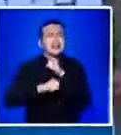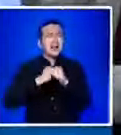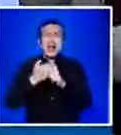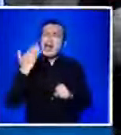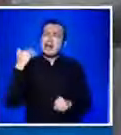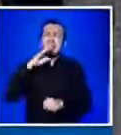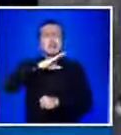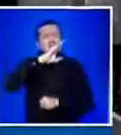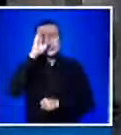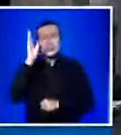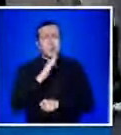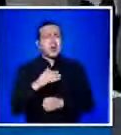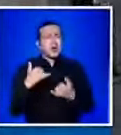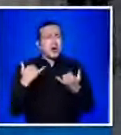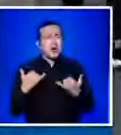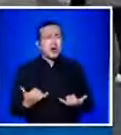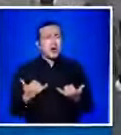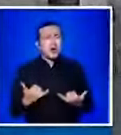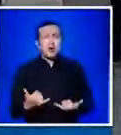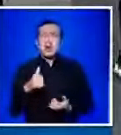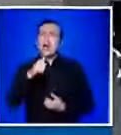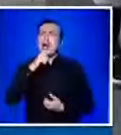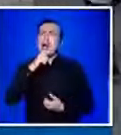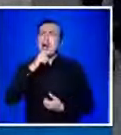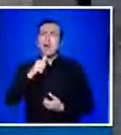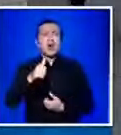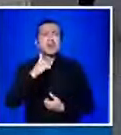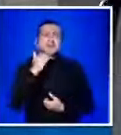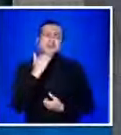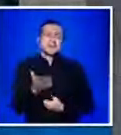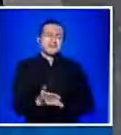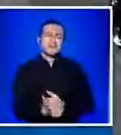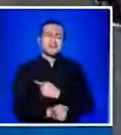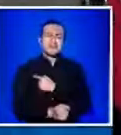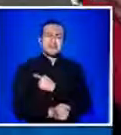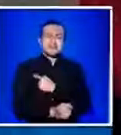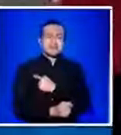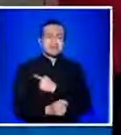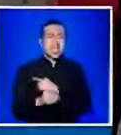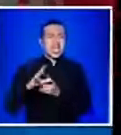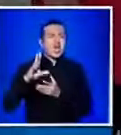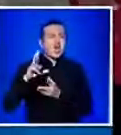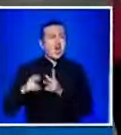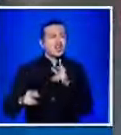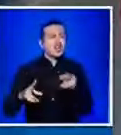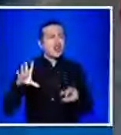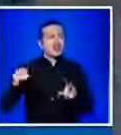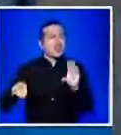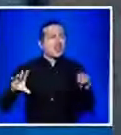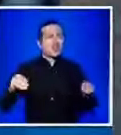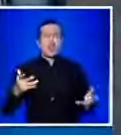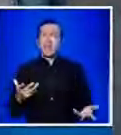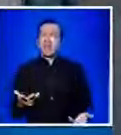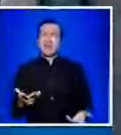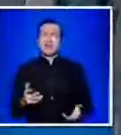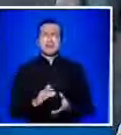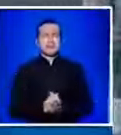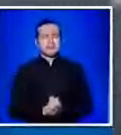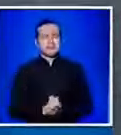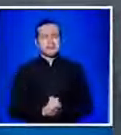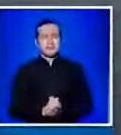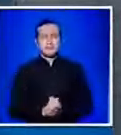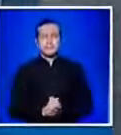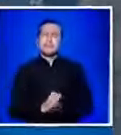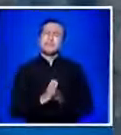nos ha pasado esto, pero ahora nos quitan el agua cuando les da la gana. Me disculpa, señorita, gracias. Pero... Niña linda, discúlpeme,